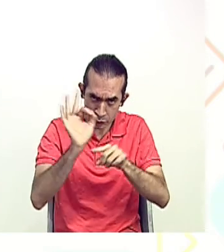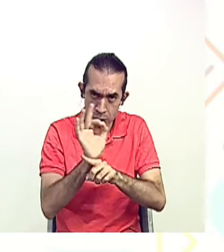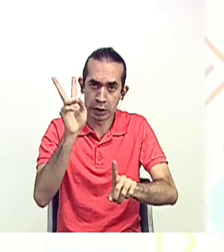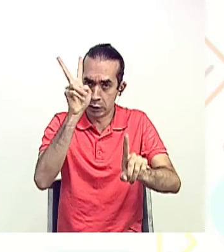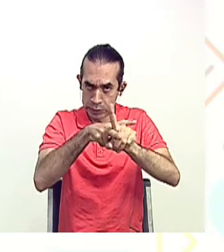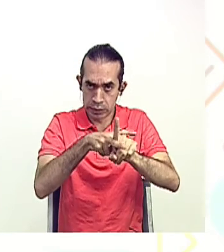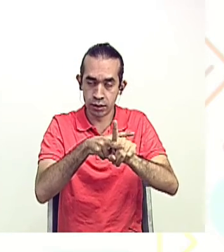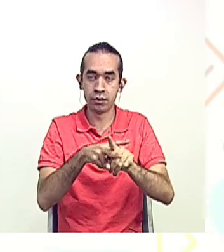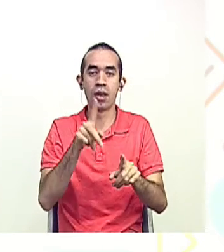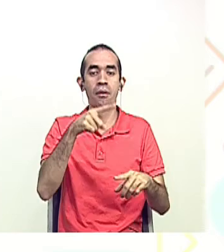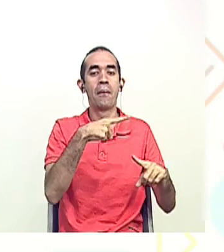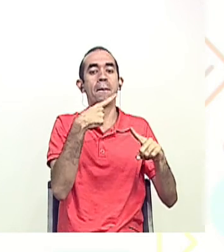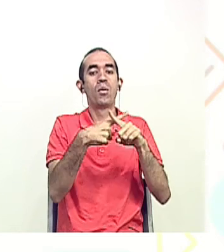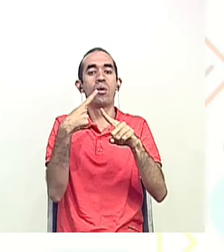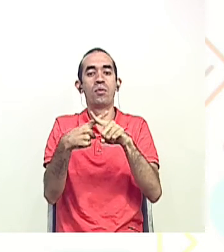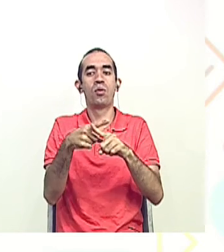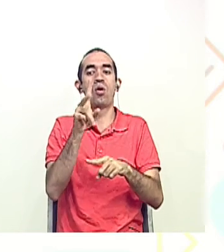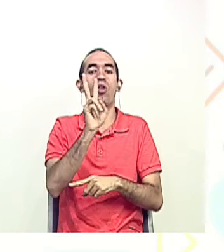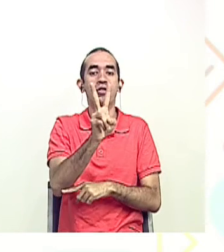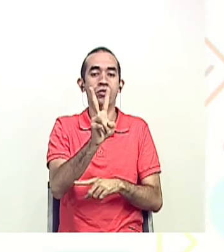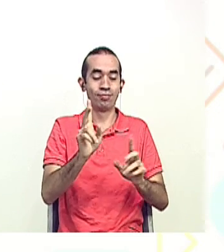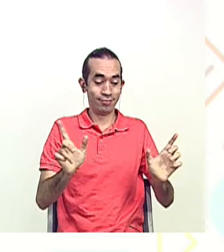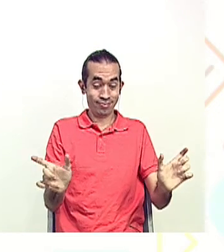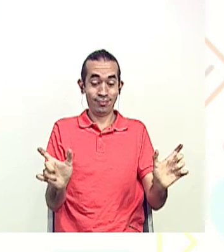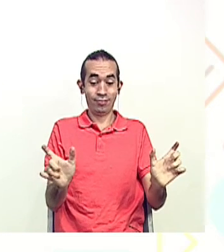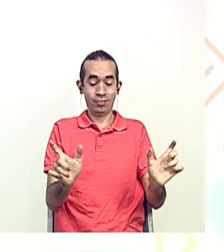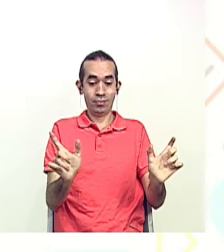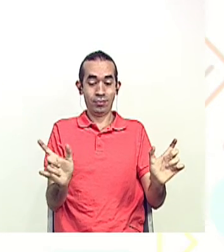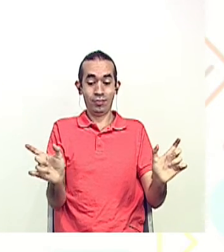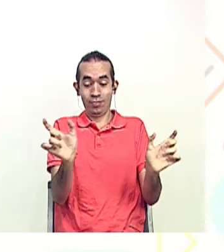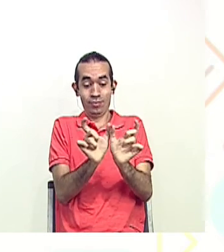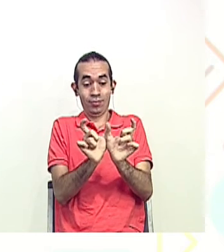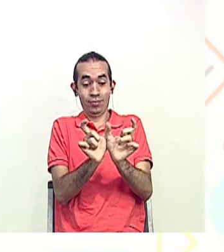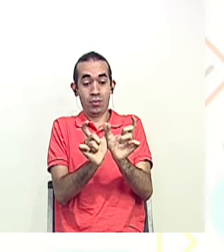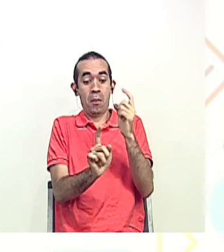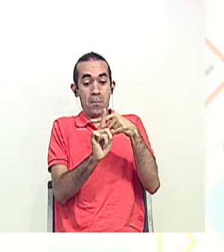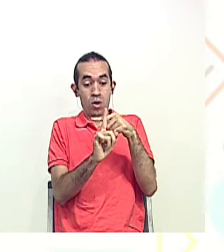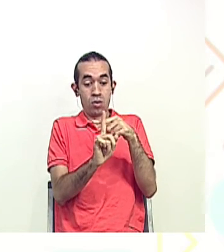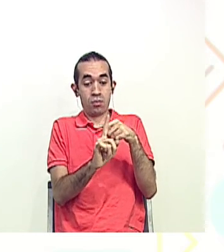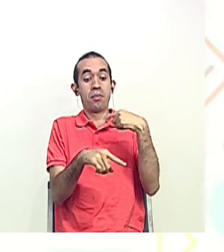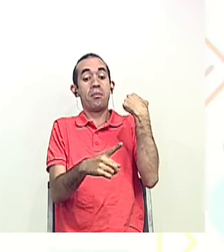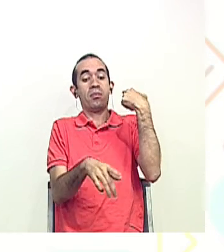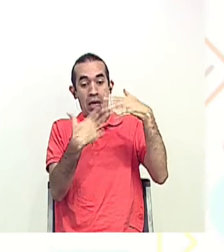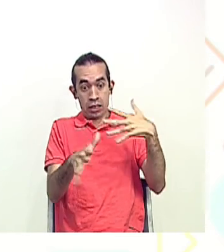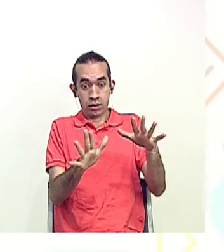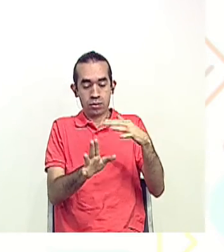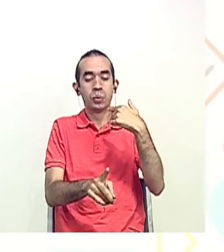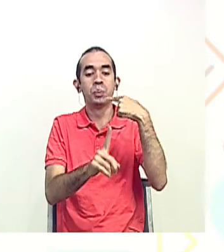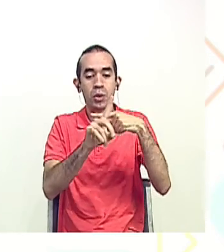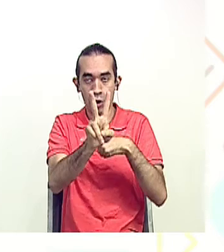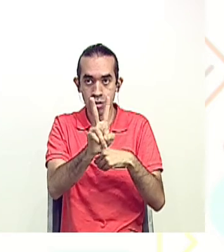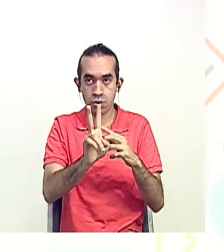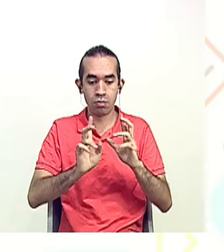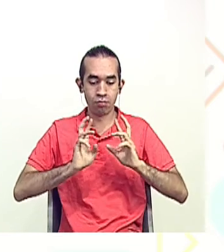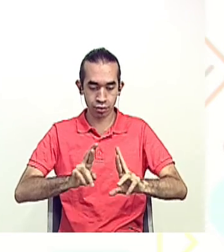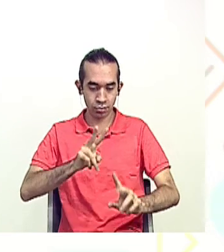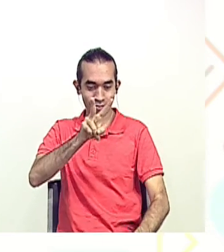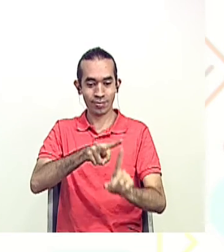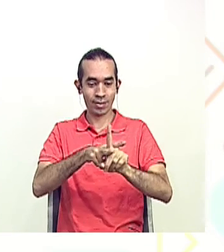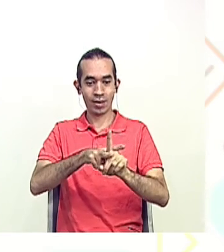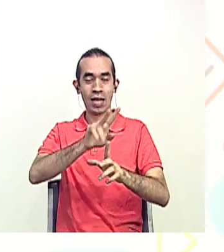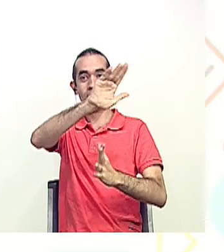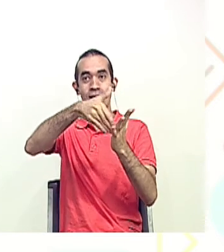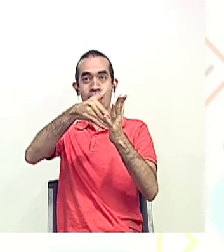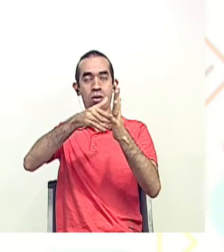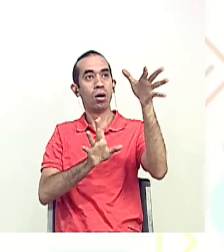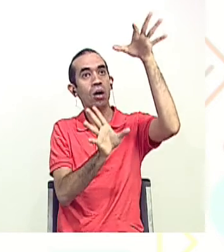esos resultados por 2. Y si el resultado es el término del centro, entonces obtenemos